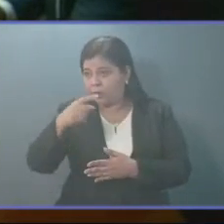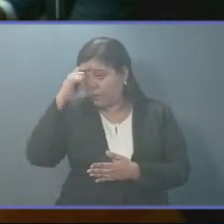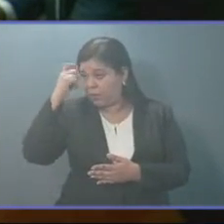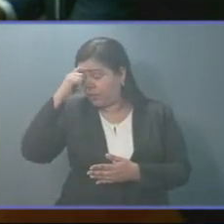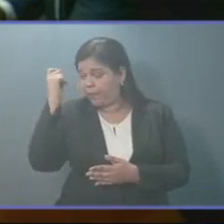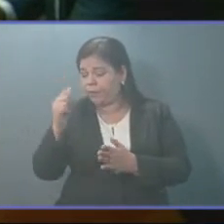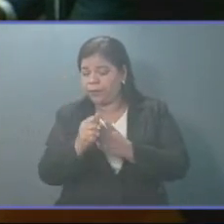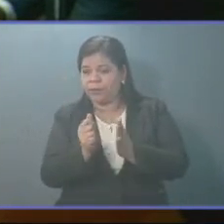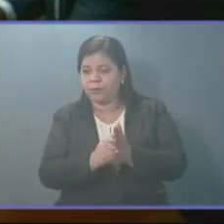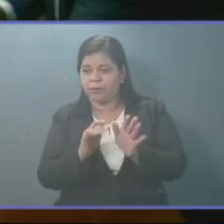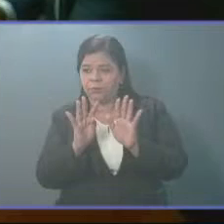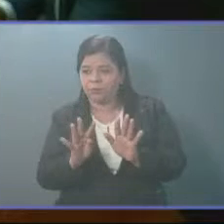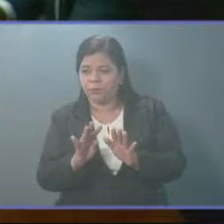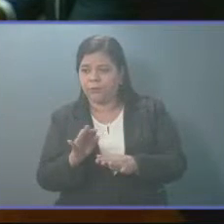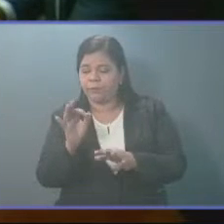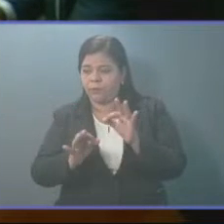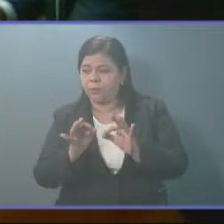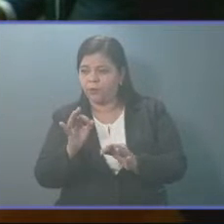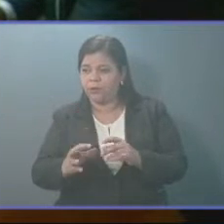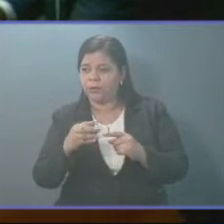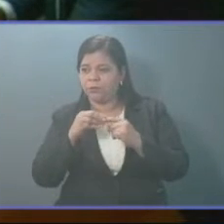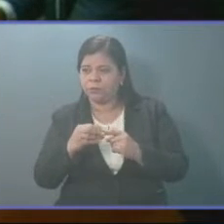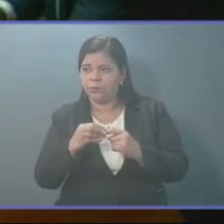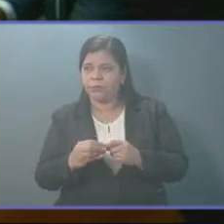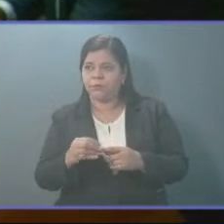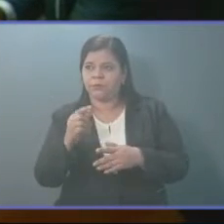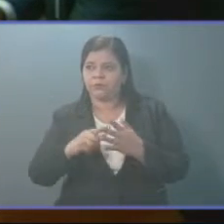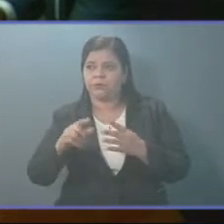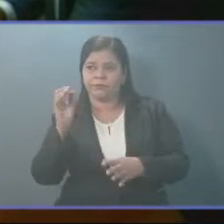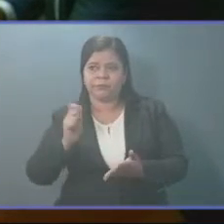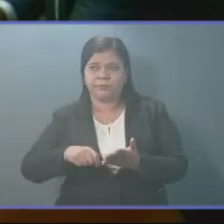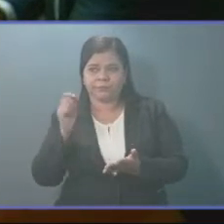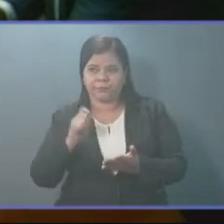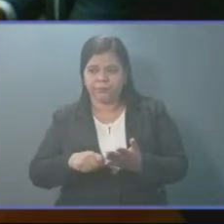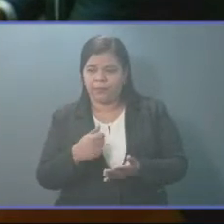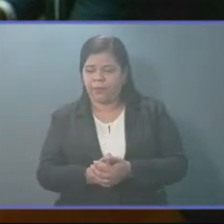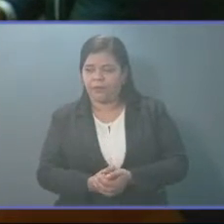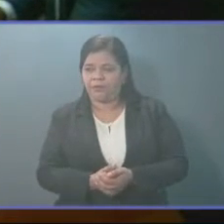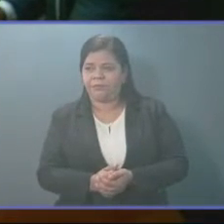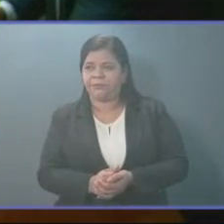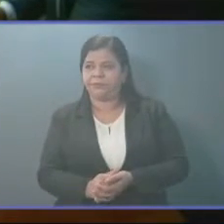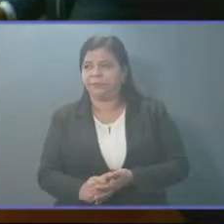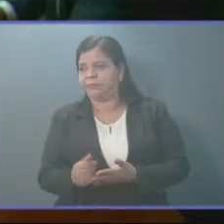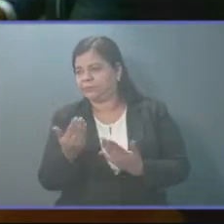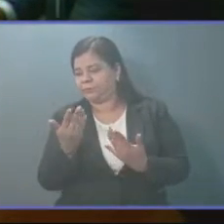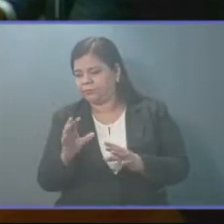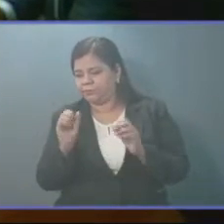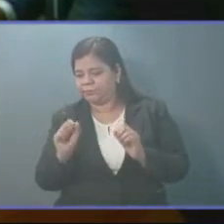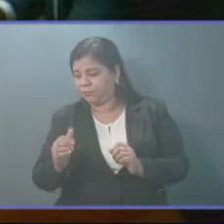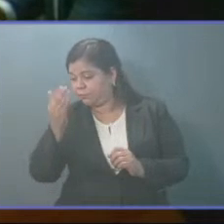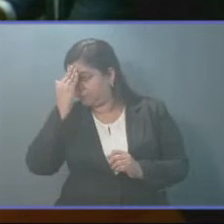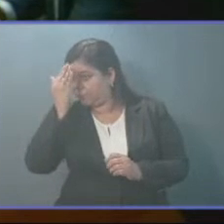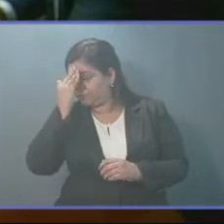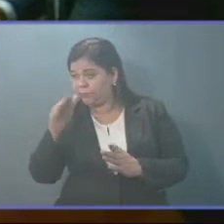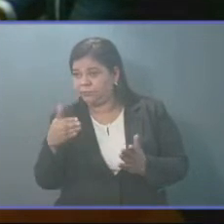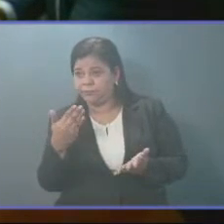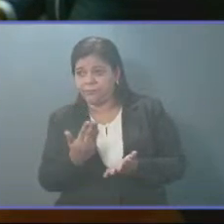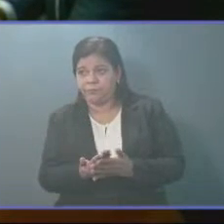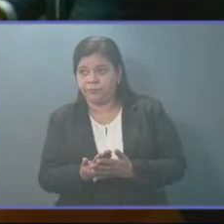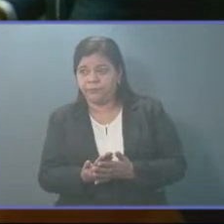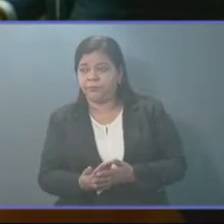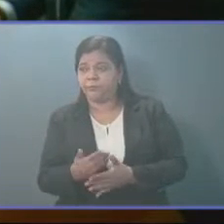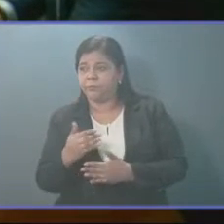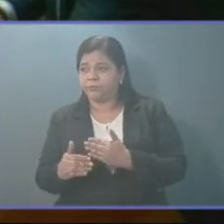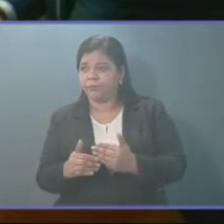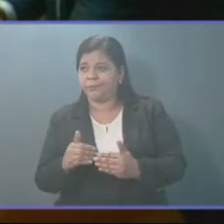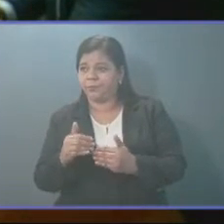9, la jurisdicción especial de trabajo corresponde a los jueces y tribunales de lo laboral para conocer de las distintas clases de